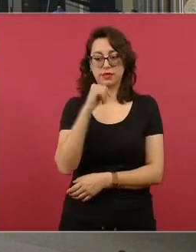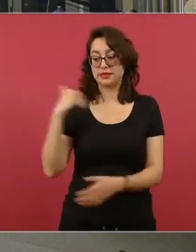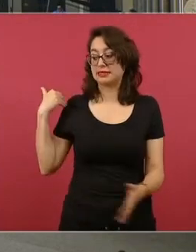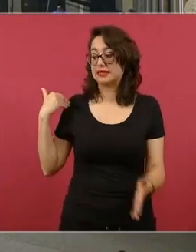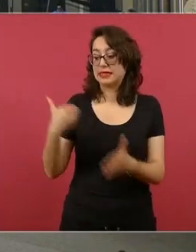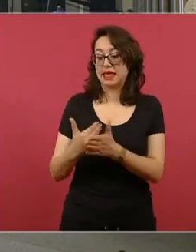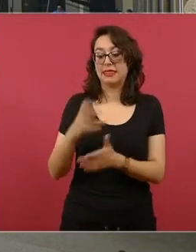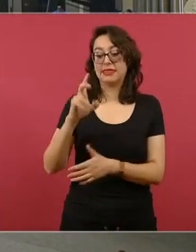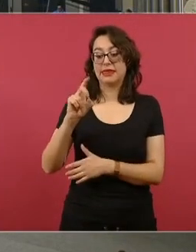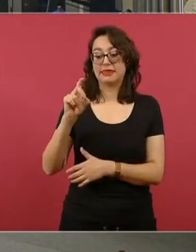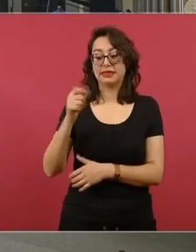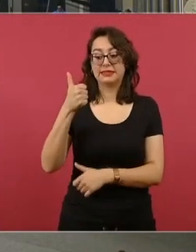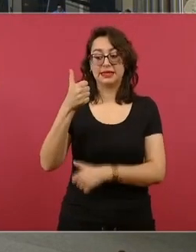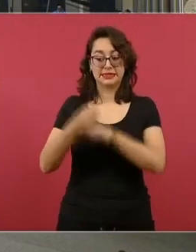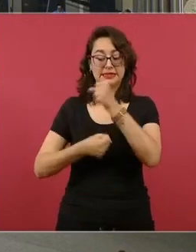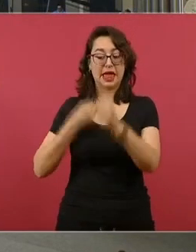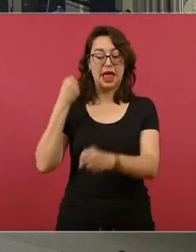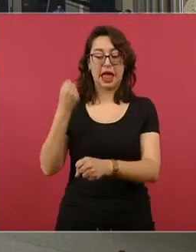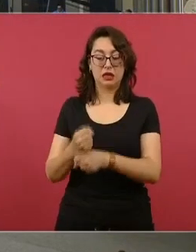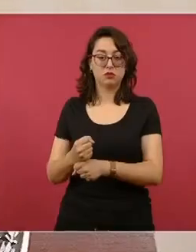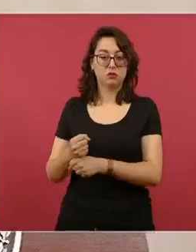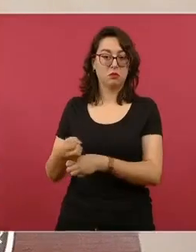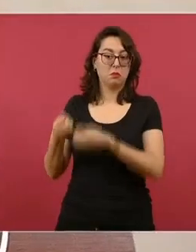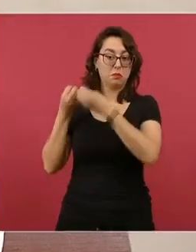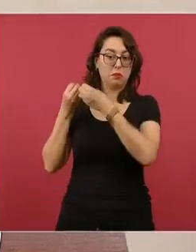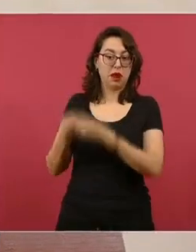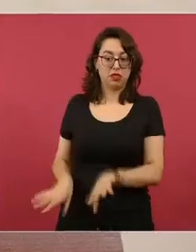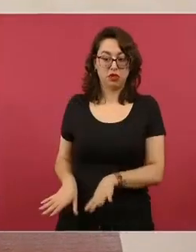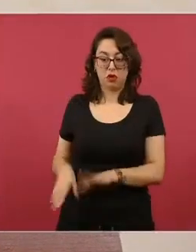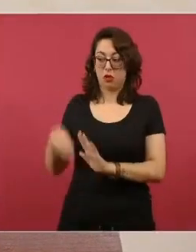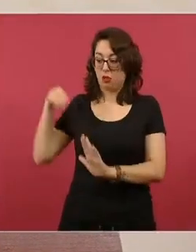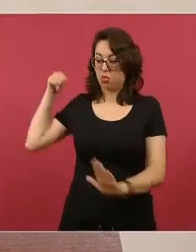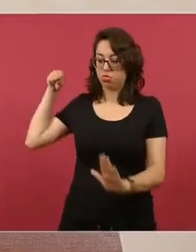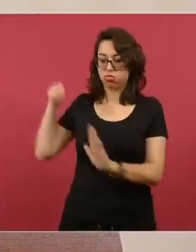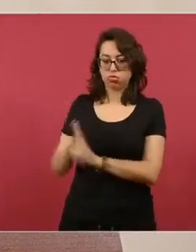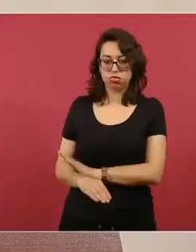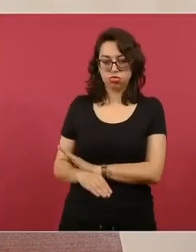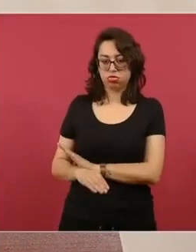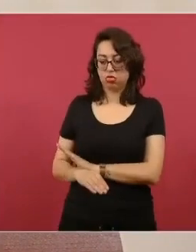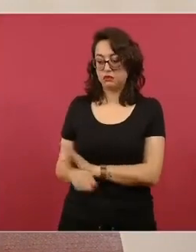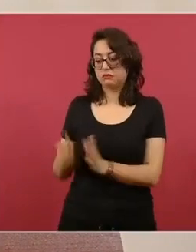años no se puede recuperar en